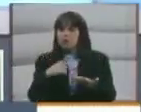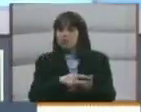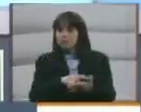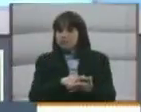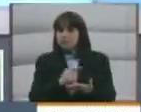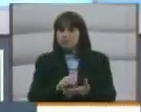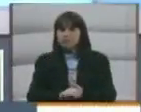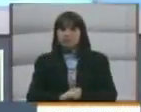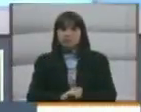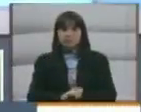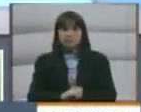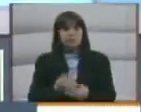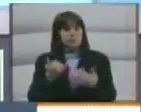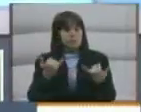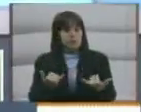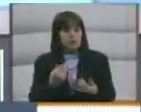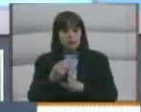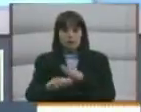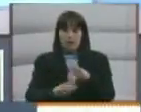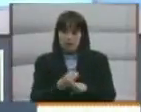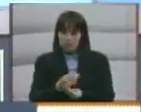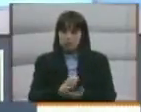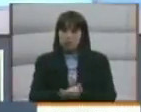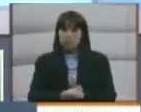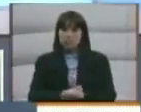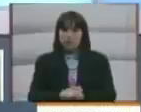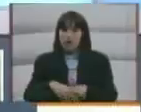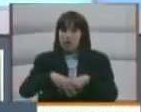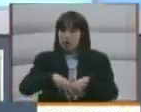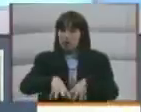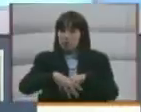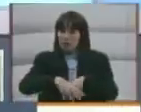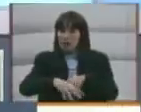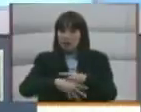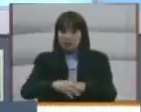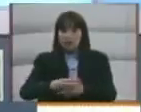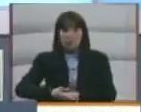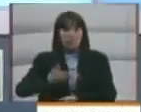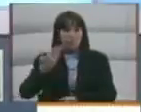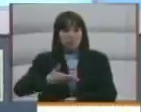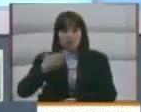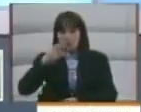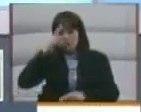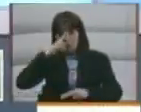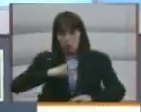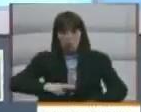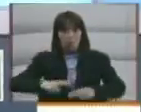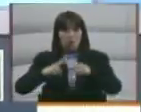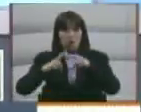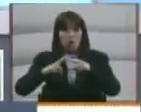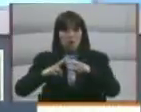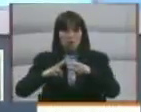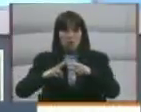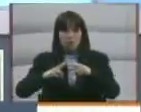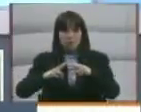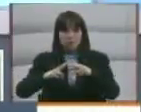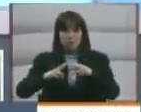De ahí venimos, de esas marchas admirables. Y solo esas marchas admirables,